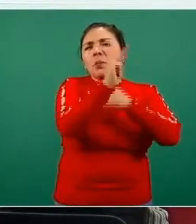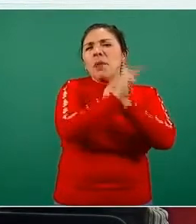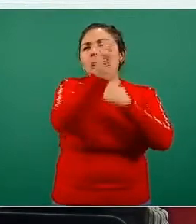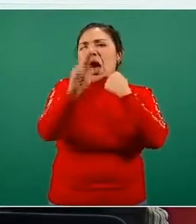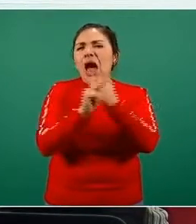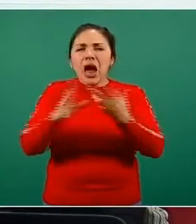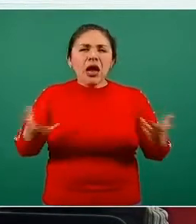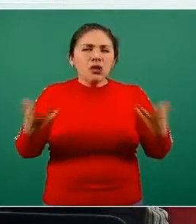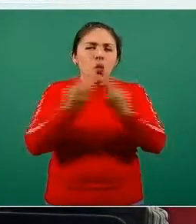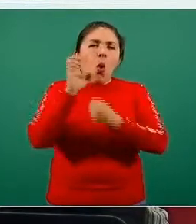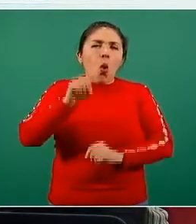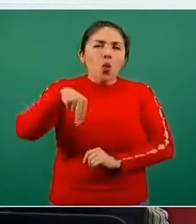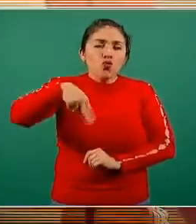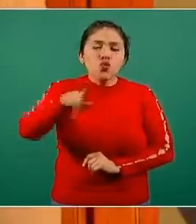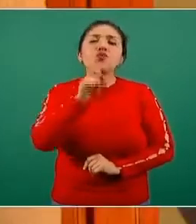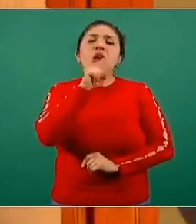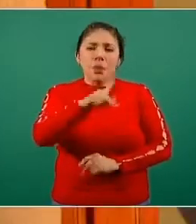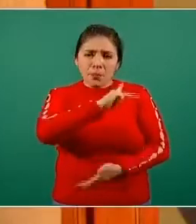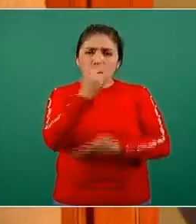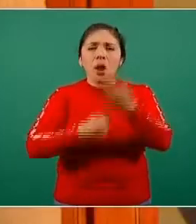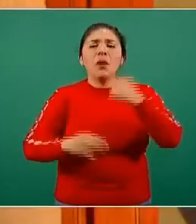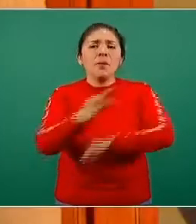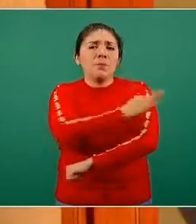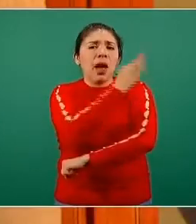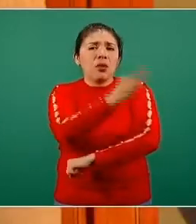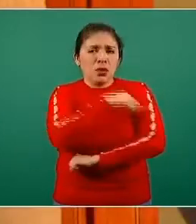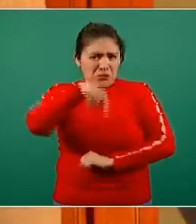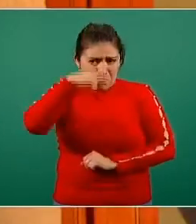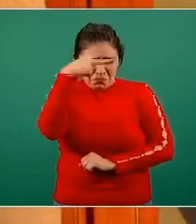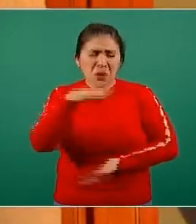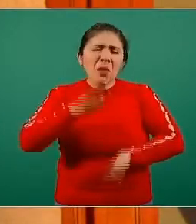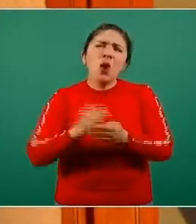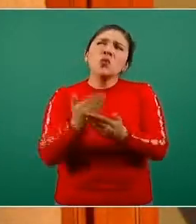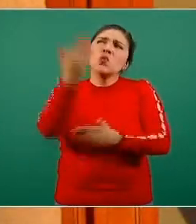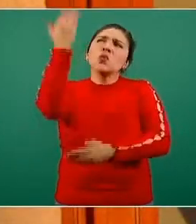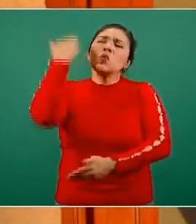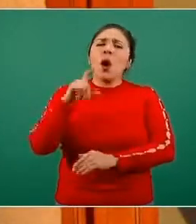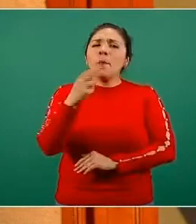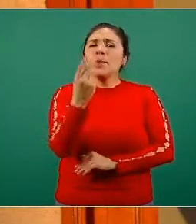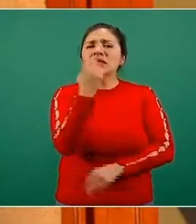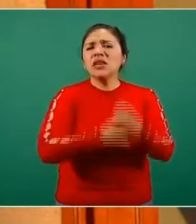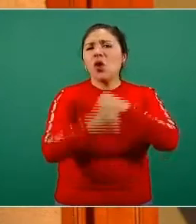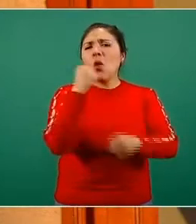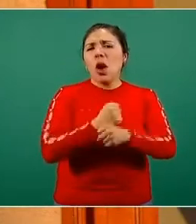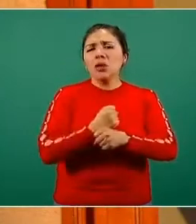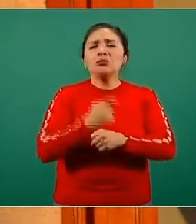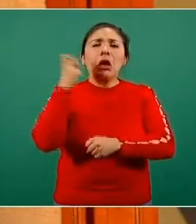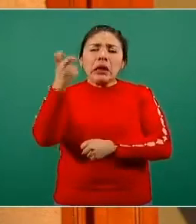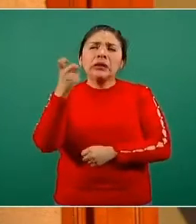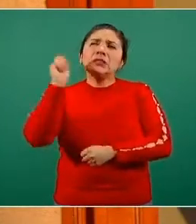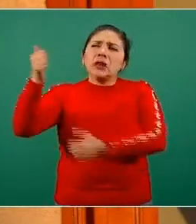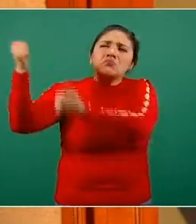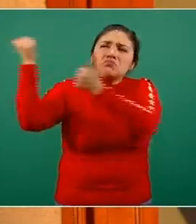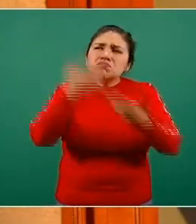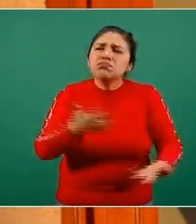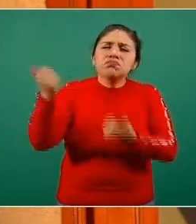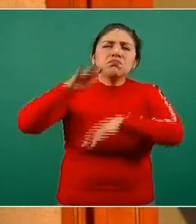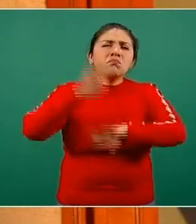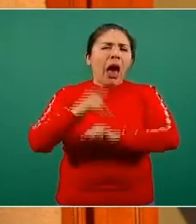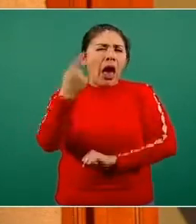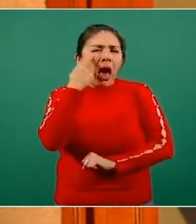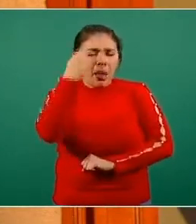Naciones Unidas. También el Programa de Vacunación Universal de México, desde hace más de 25 años, es el proveedor de la mayoría de las vacunas del esquema